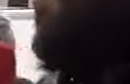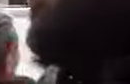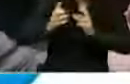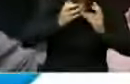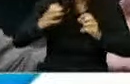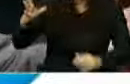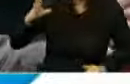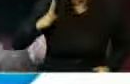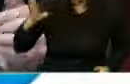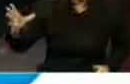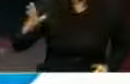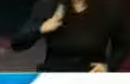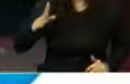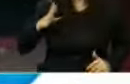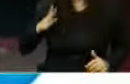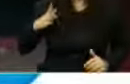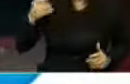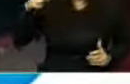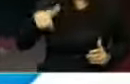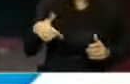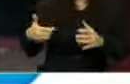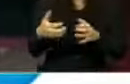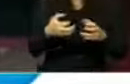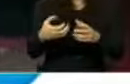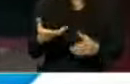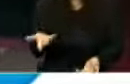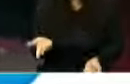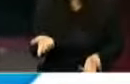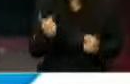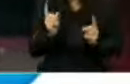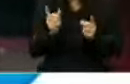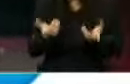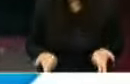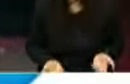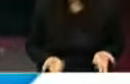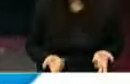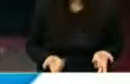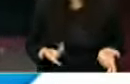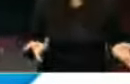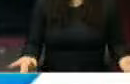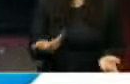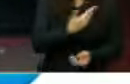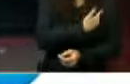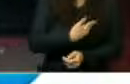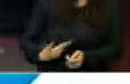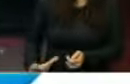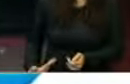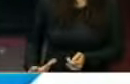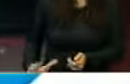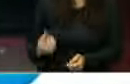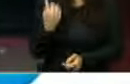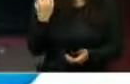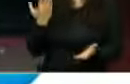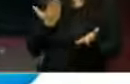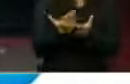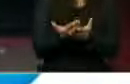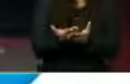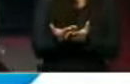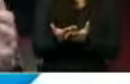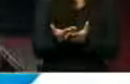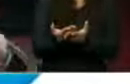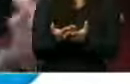esa situación? Y la verdad es que siempre lo que pasa es que nos vienen a amedrentar y lo que quieren es reprimir cada vez que el pueblo sale a defender sus